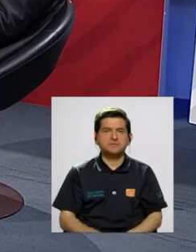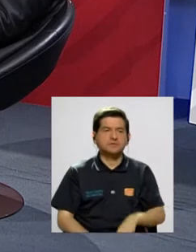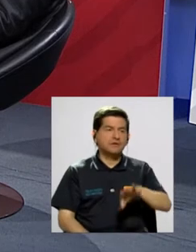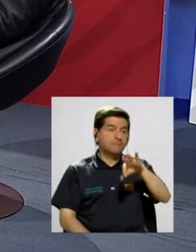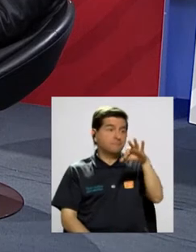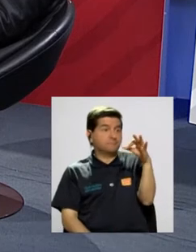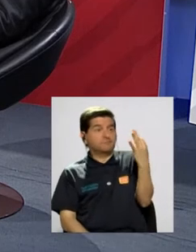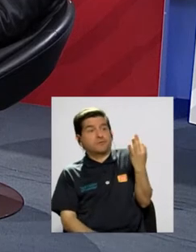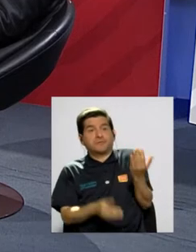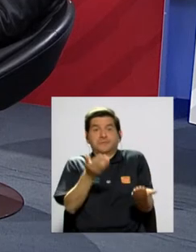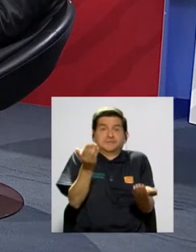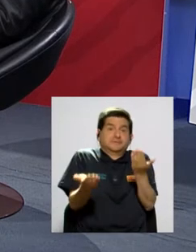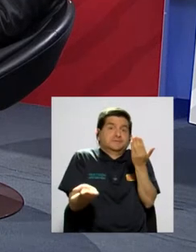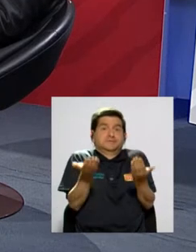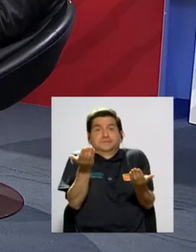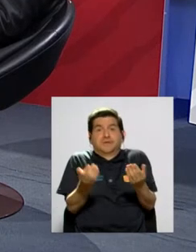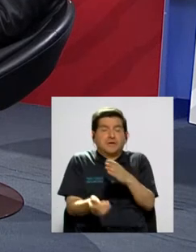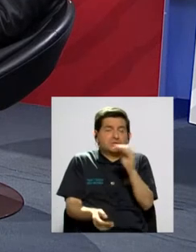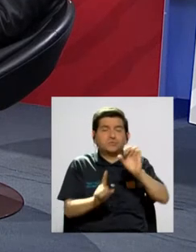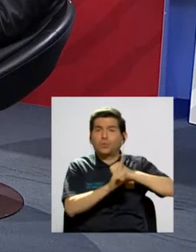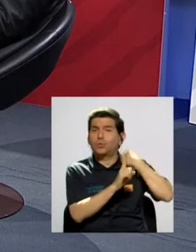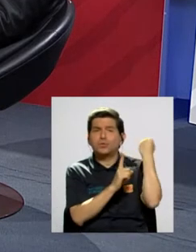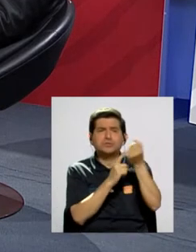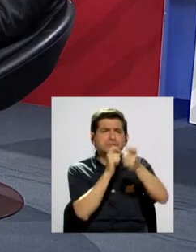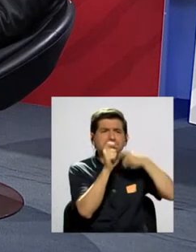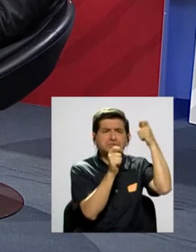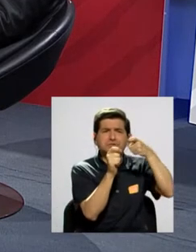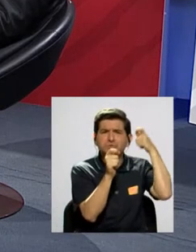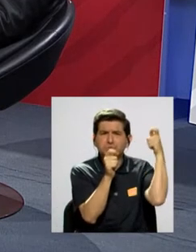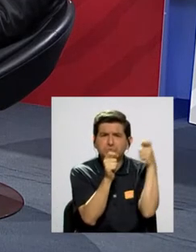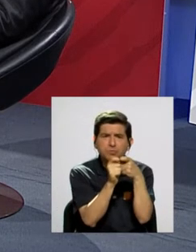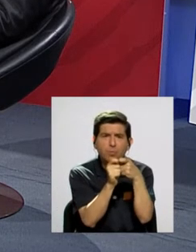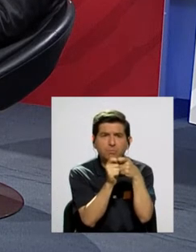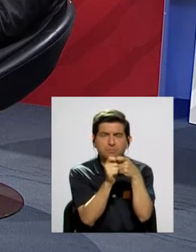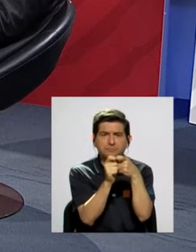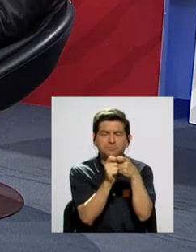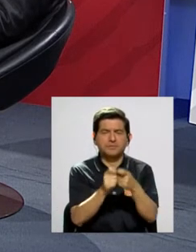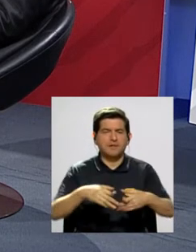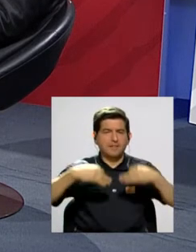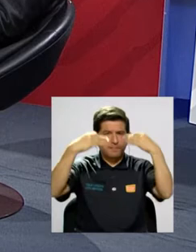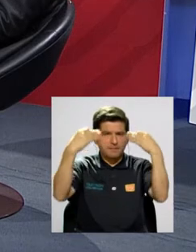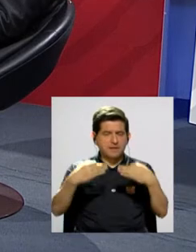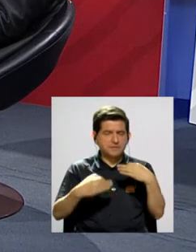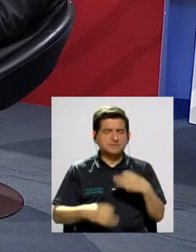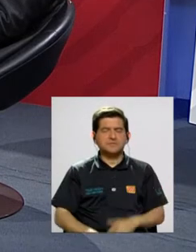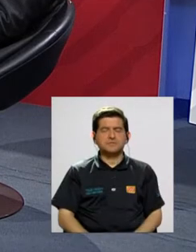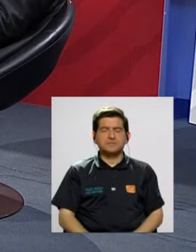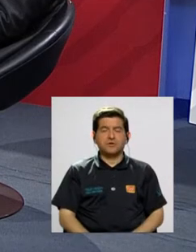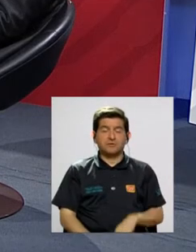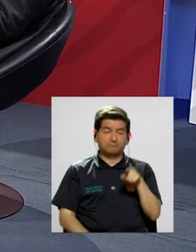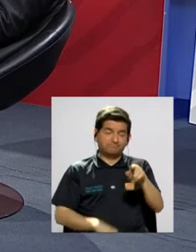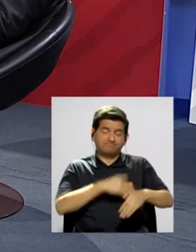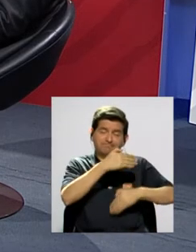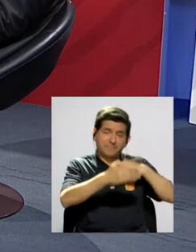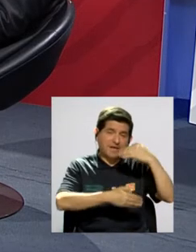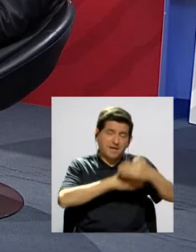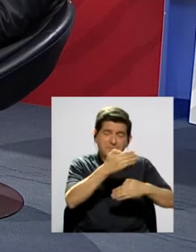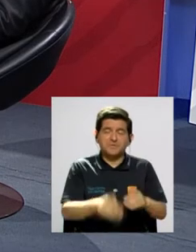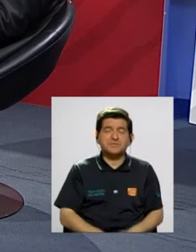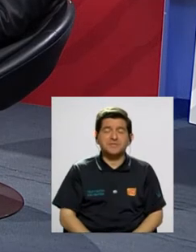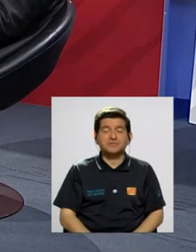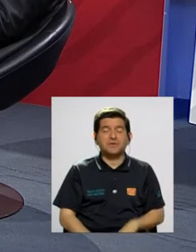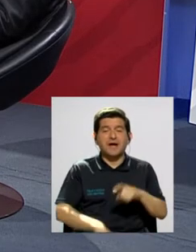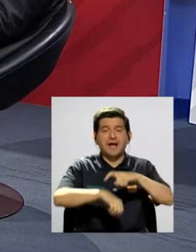formas y condiciones específicas de decisiones que tomaron y en este proceso se llamaron